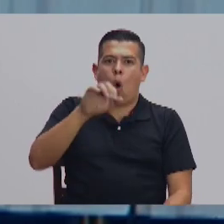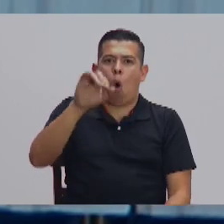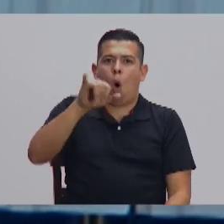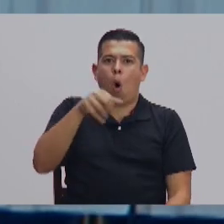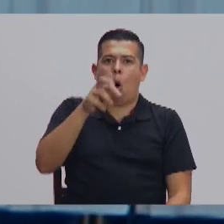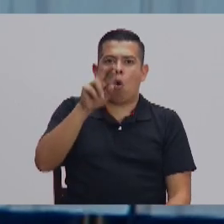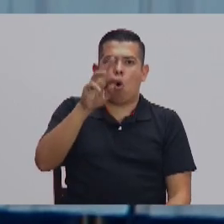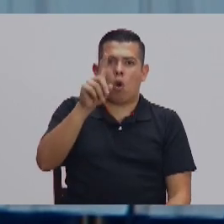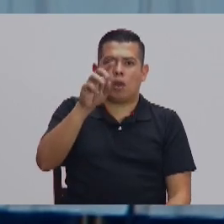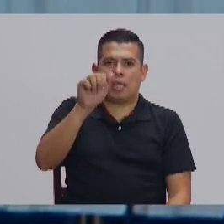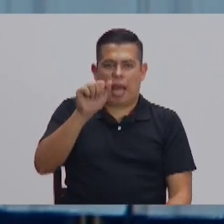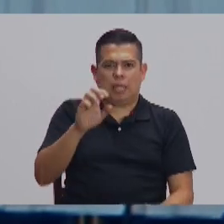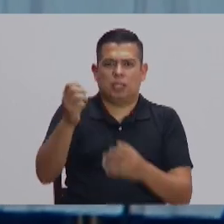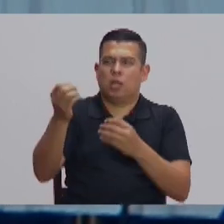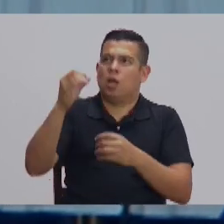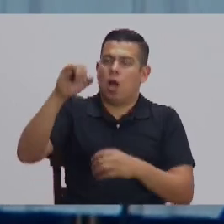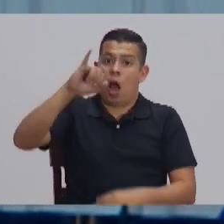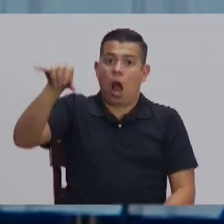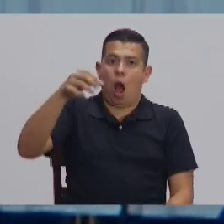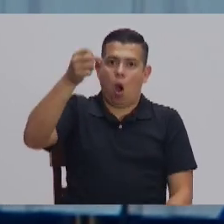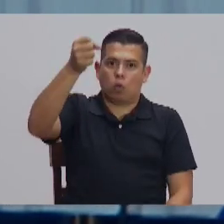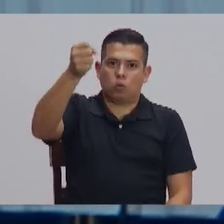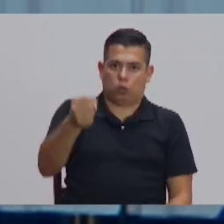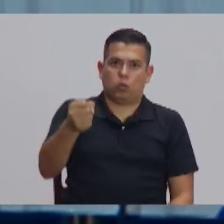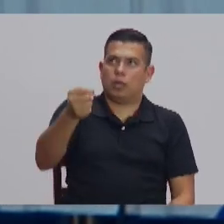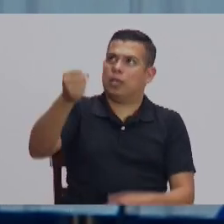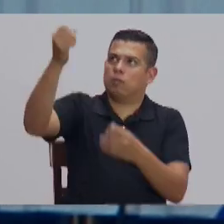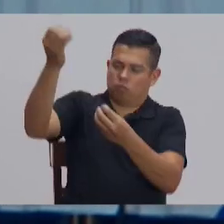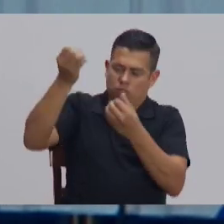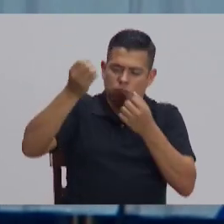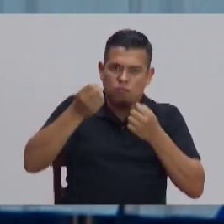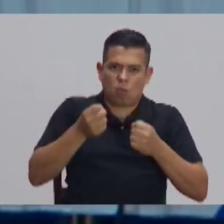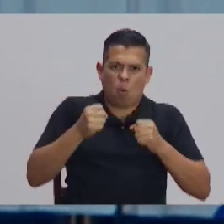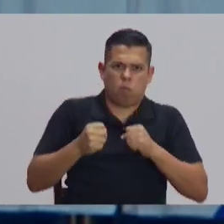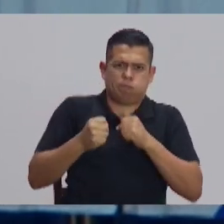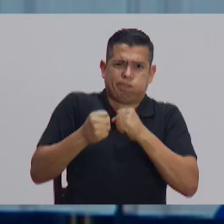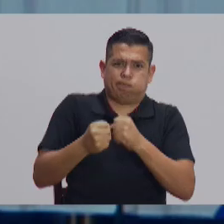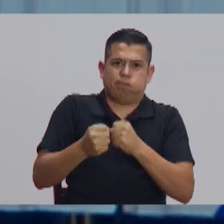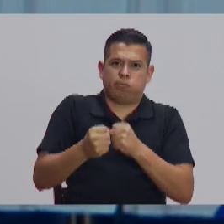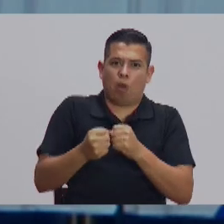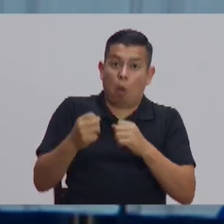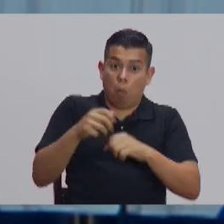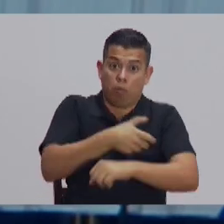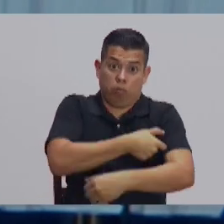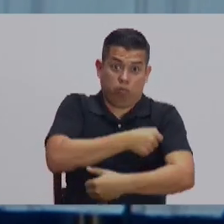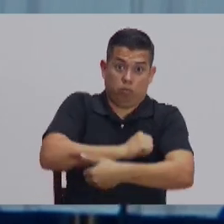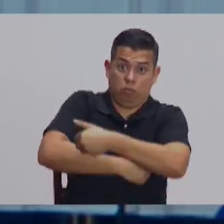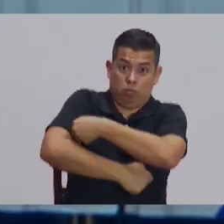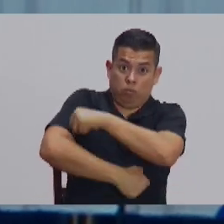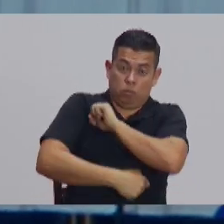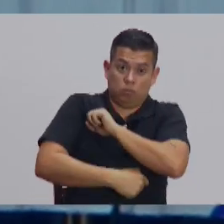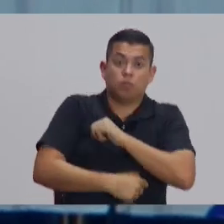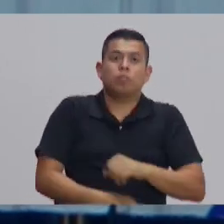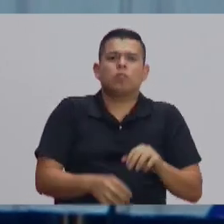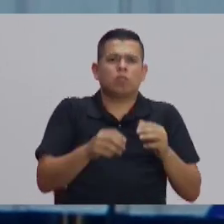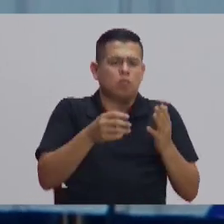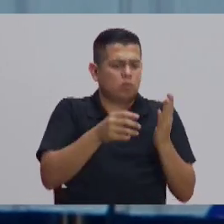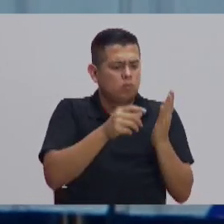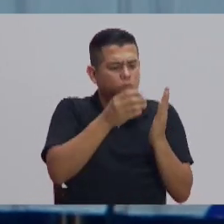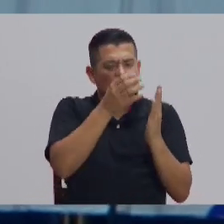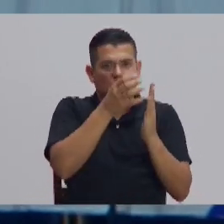autoridad fortaleza y valentía apuntó que si usted retrocede ahí en el capítulo 4